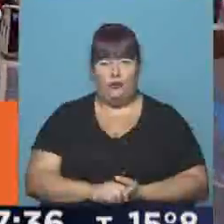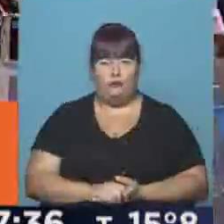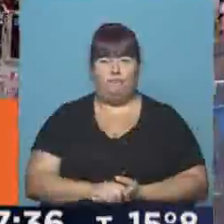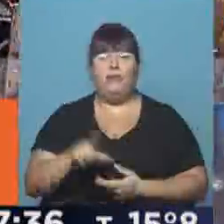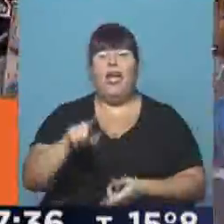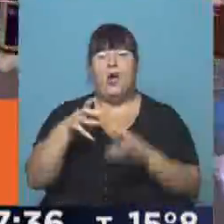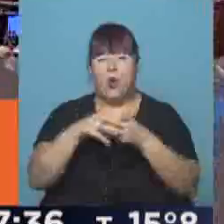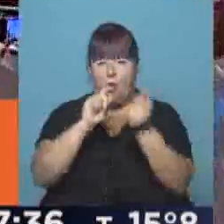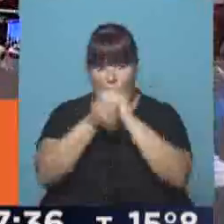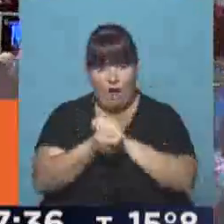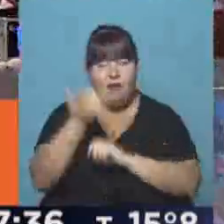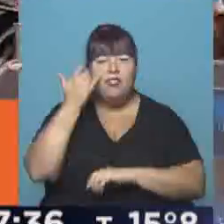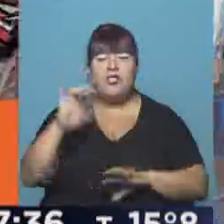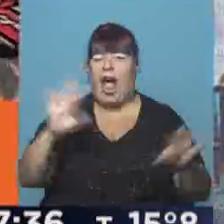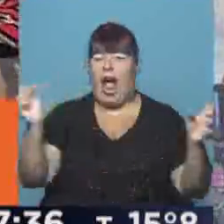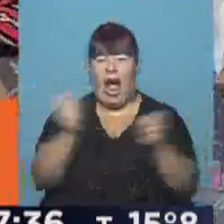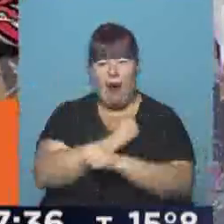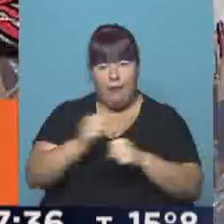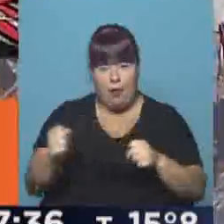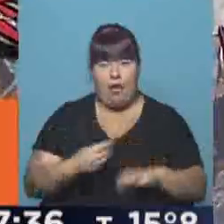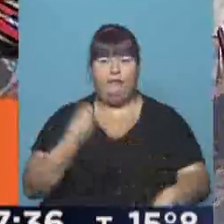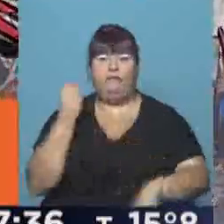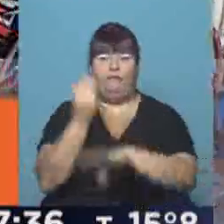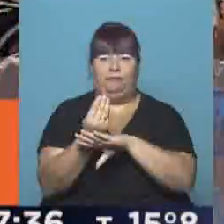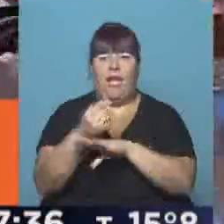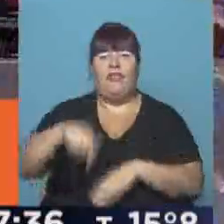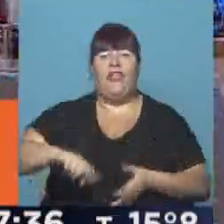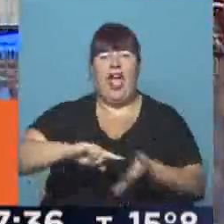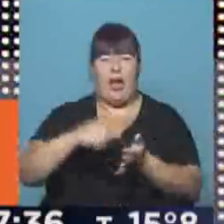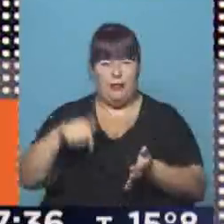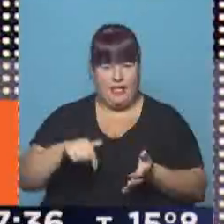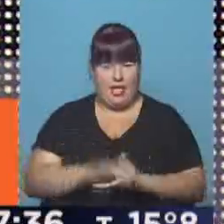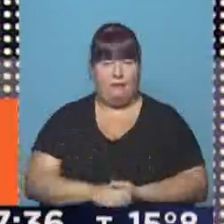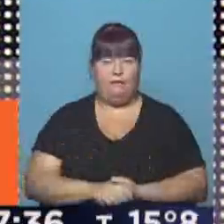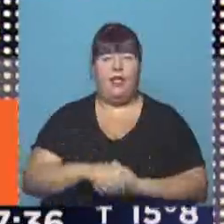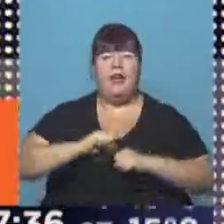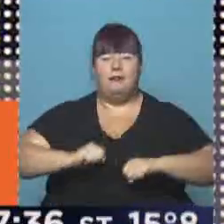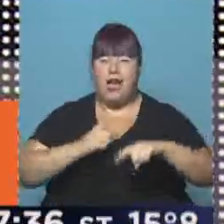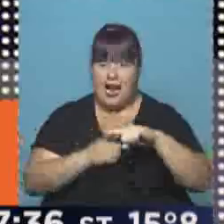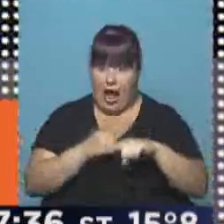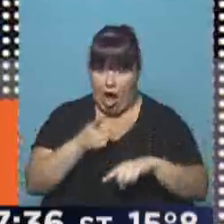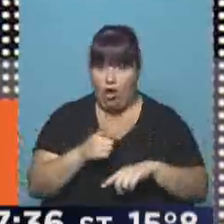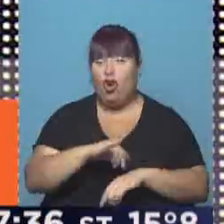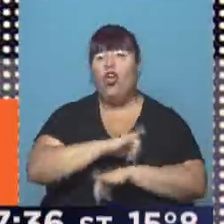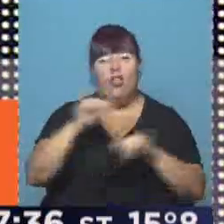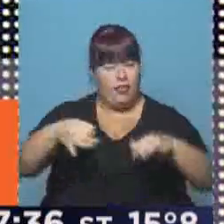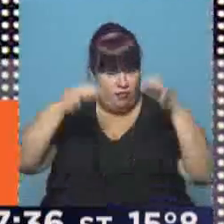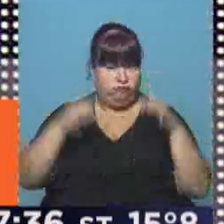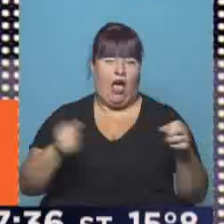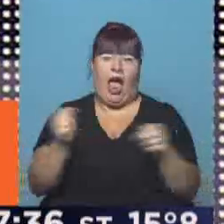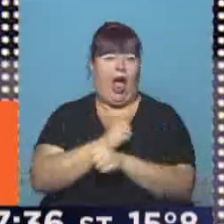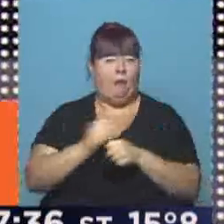cambiemos ya tiene oficialmente la candidata en la capital federal elisa carrió confirmó definitivamente